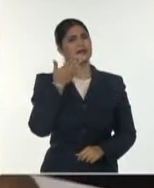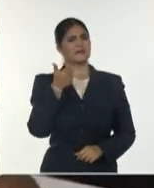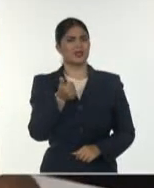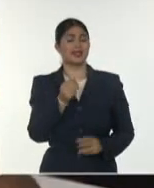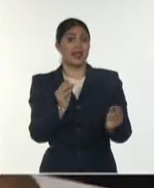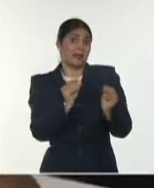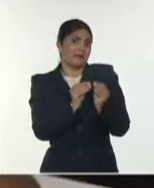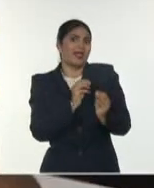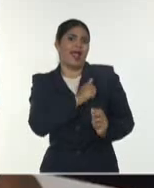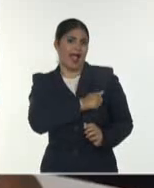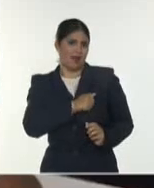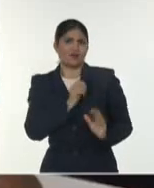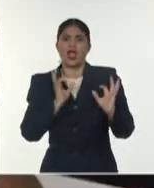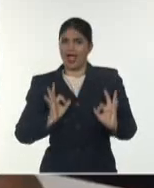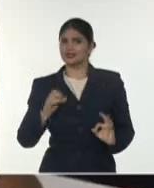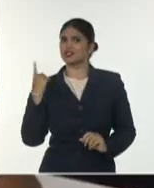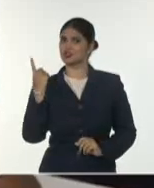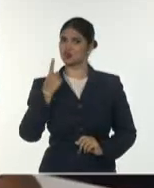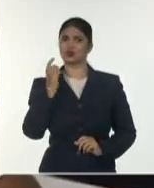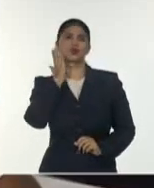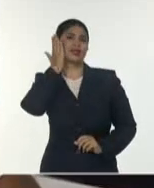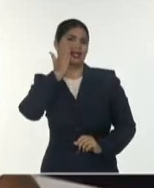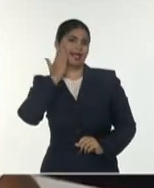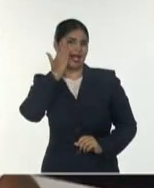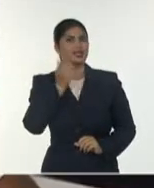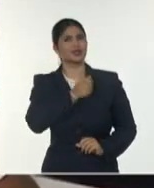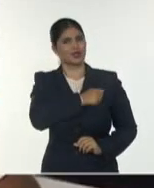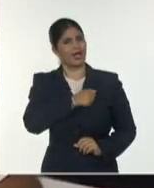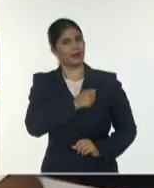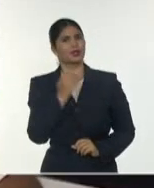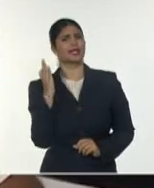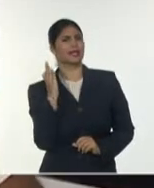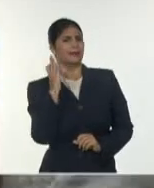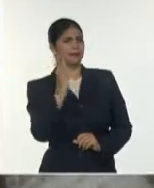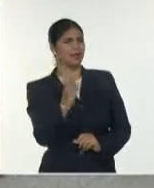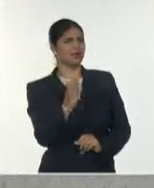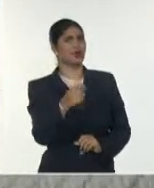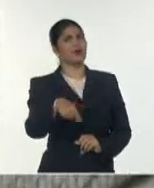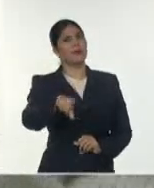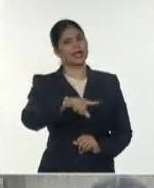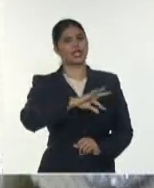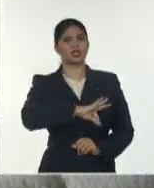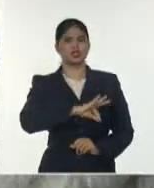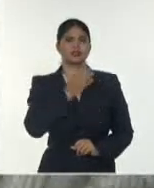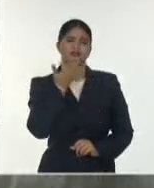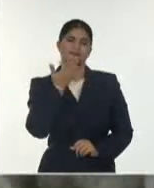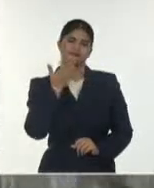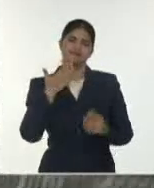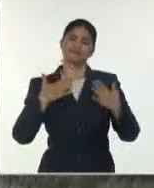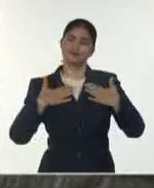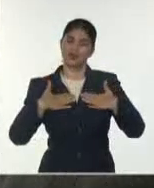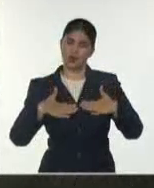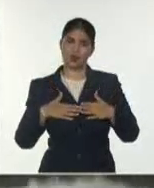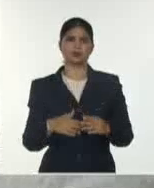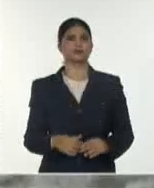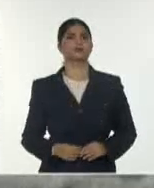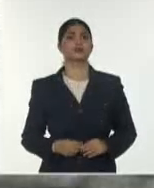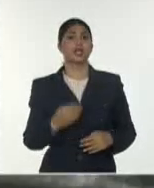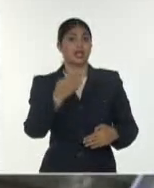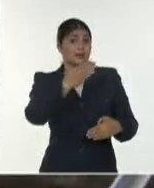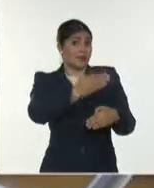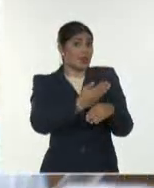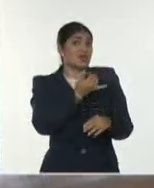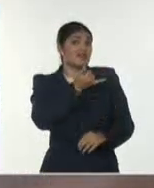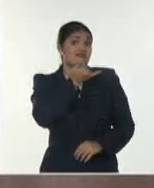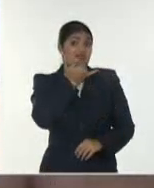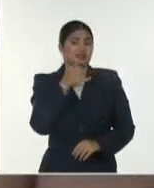y con mucho cariño y mucha entrega. El impacto del bloqueo no detiene la atención